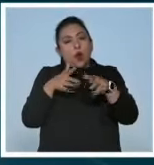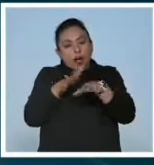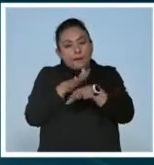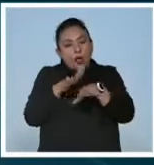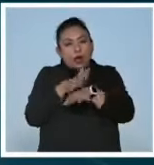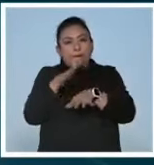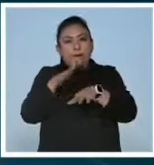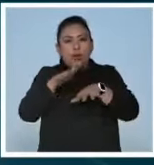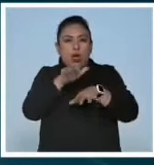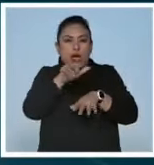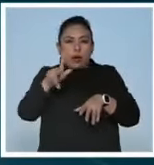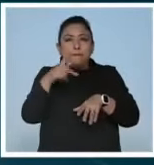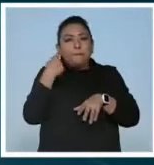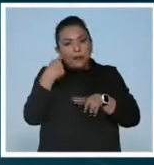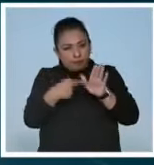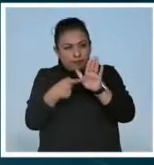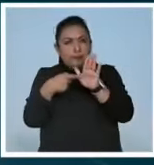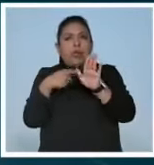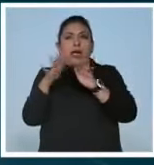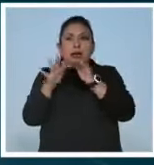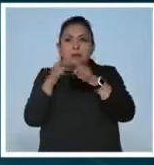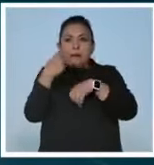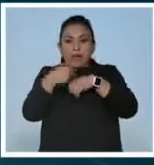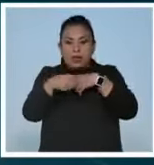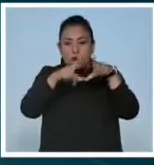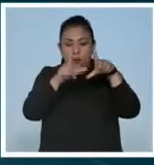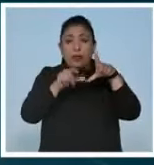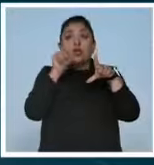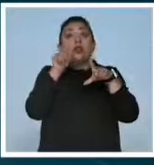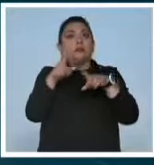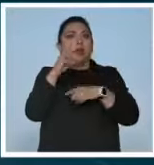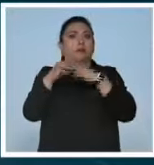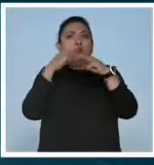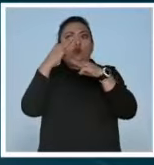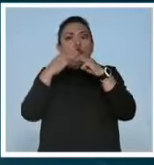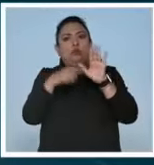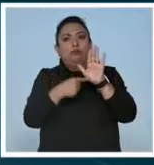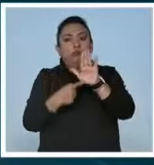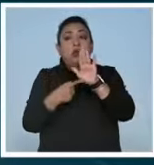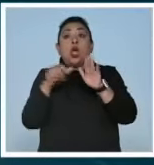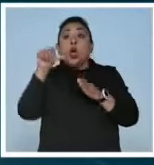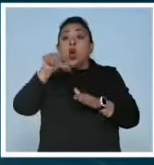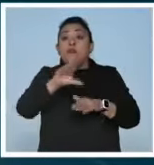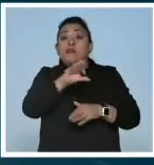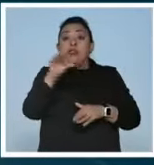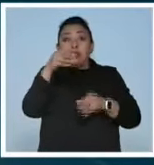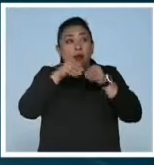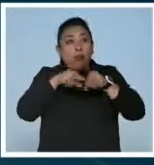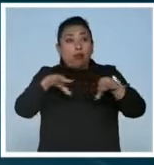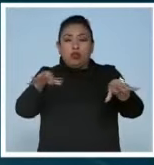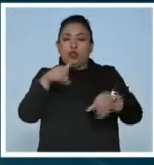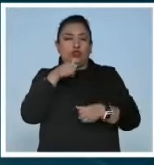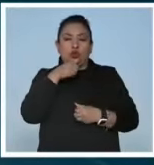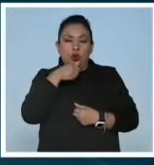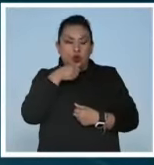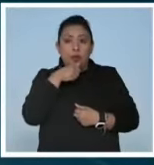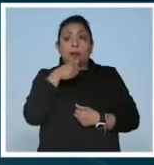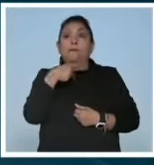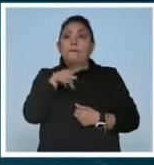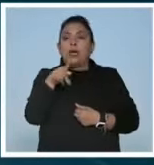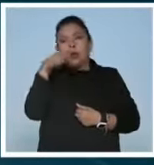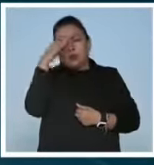futuro no solo visibilice a los animales en peligro de nuestro país, sino también de todo el mundo. Aún no hay una fecha para el lanzamiento de Naked Nature, pero